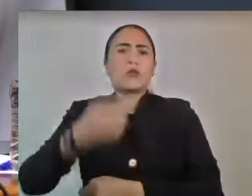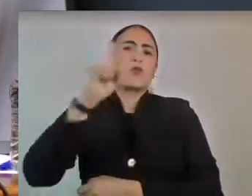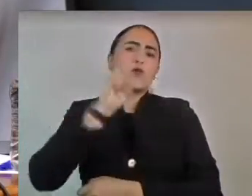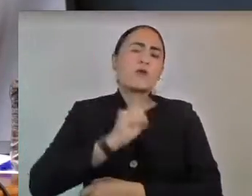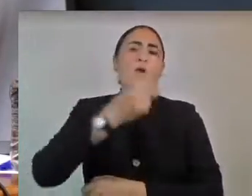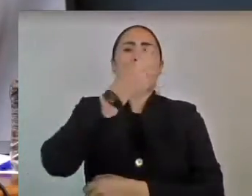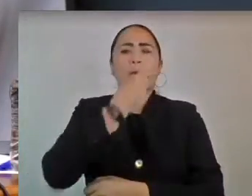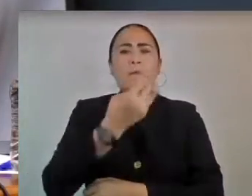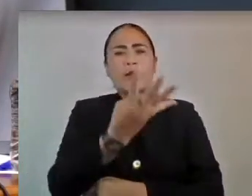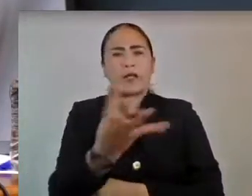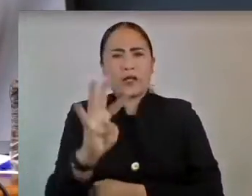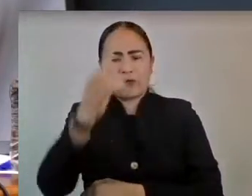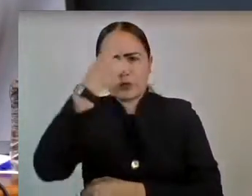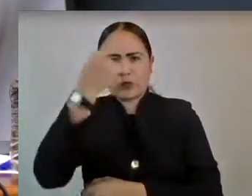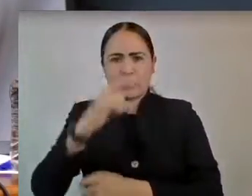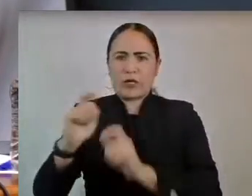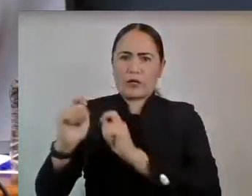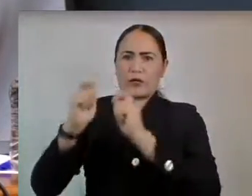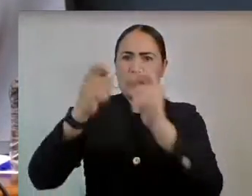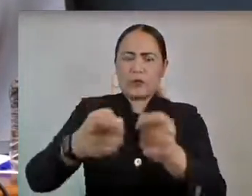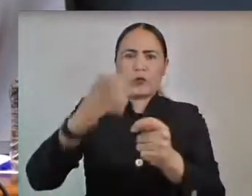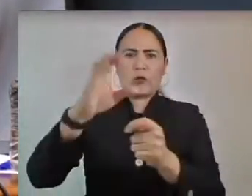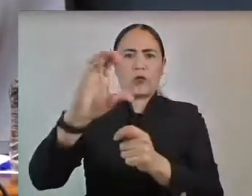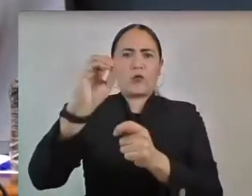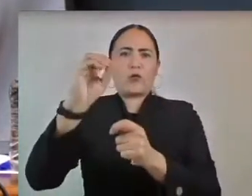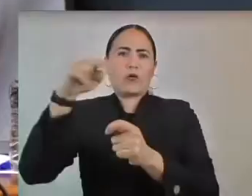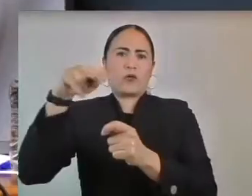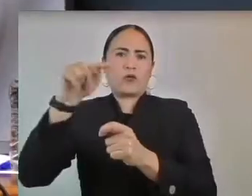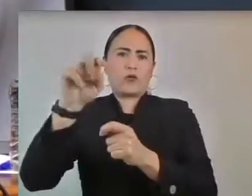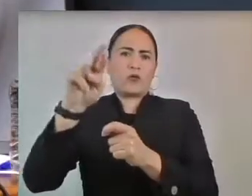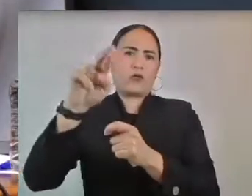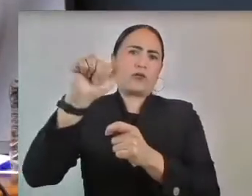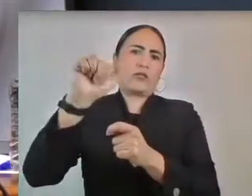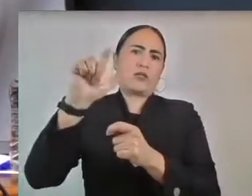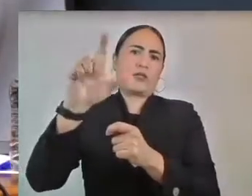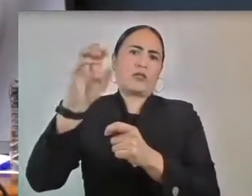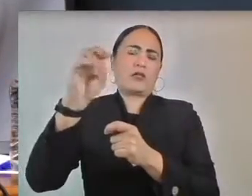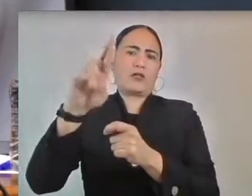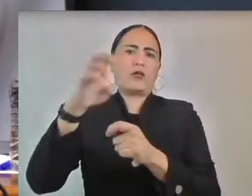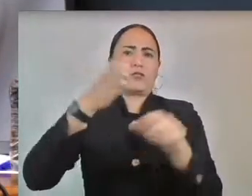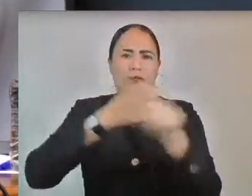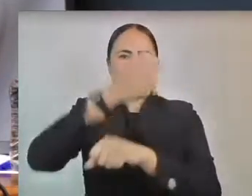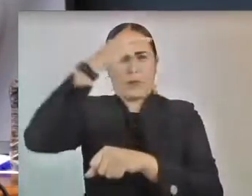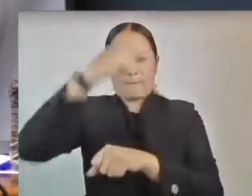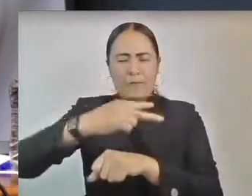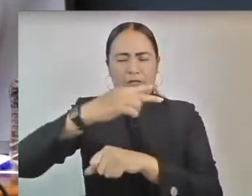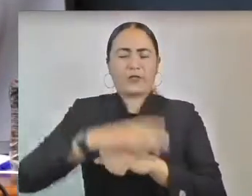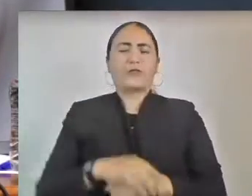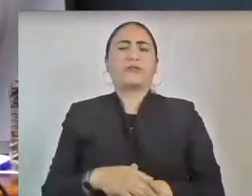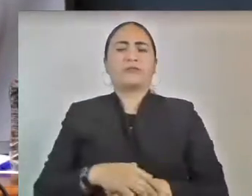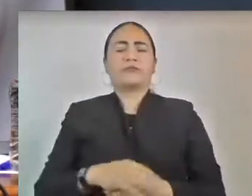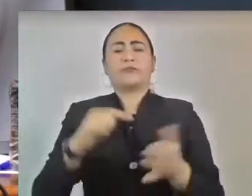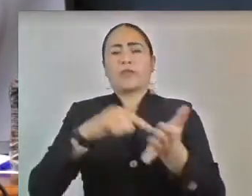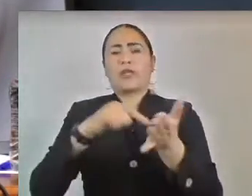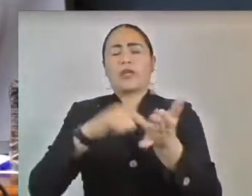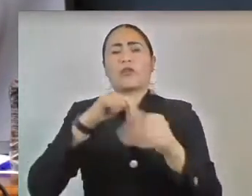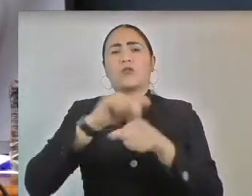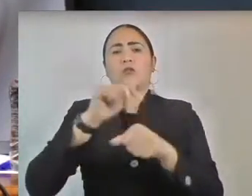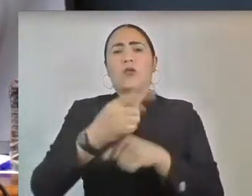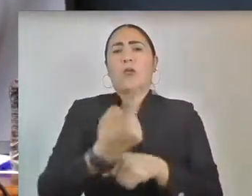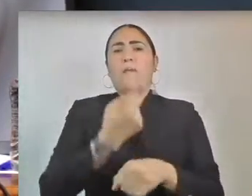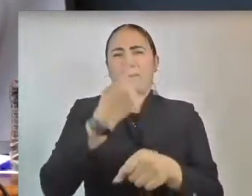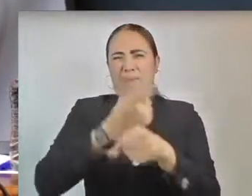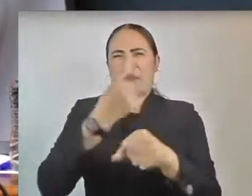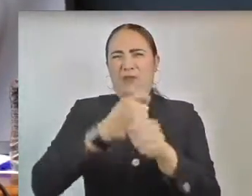ciudadanos para ocupar el cargo de Contralor General del Tribunal Electoral del Estado de México, señalado en el numeral primero del presente